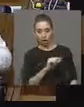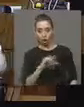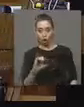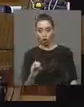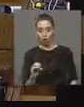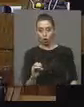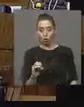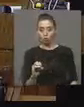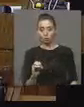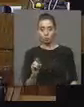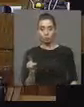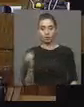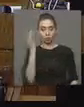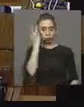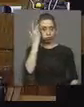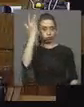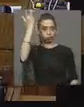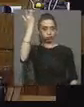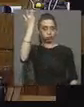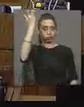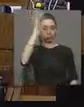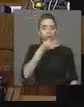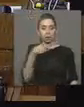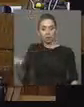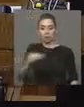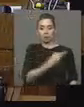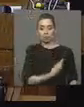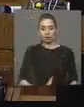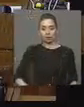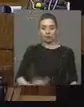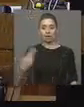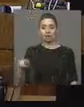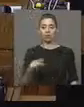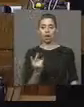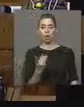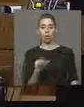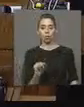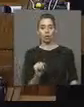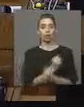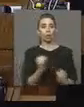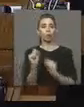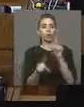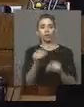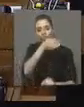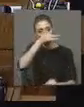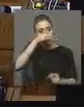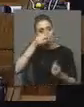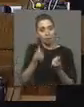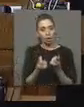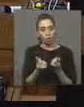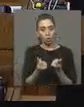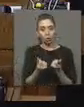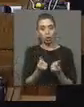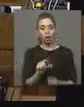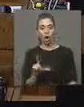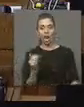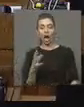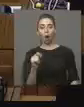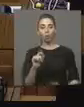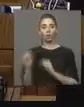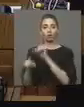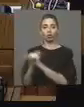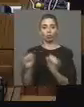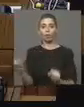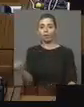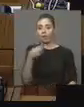intelectual, atraves por su intermedio presidente de la UDI, pudo defender el lucro. Ni a Lauret. De hecho, lo dijo